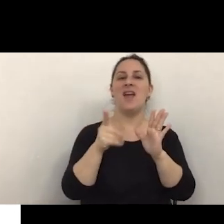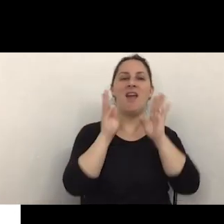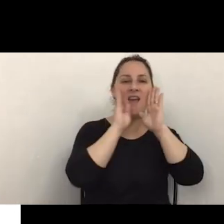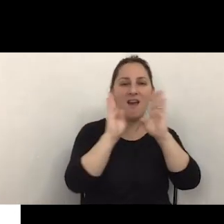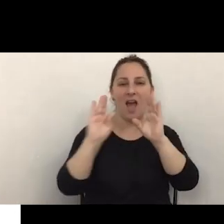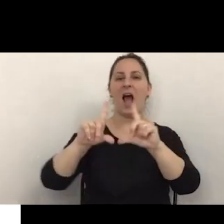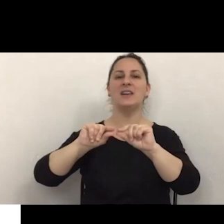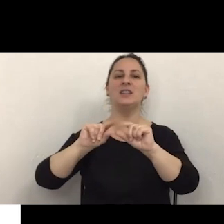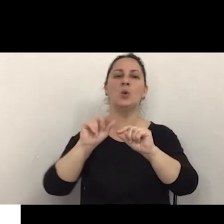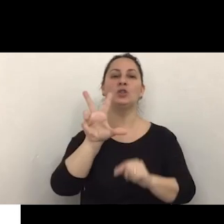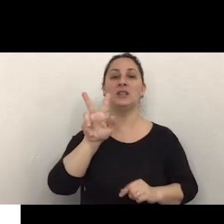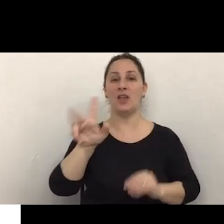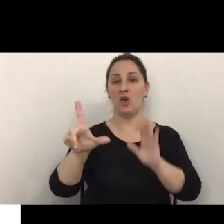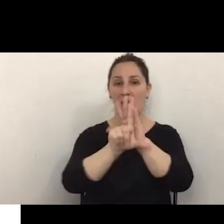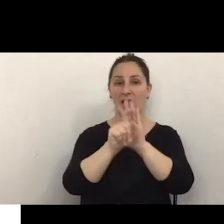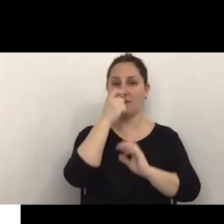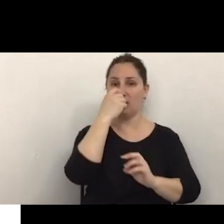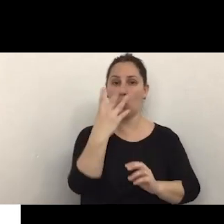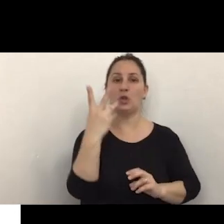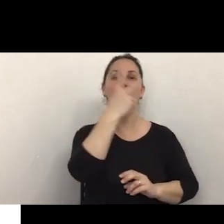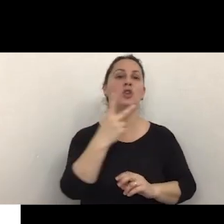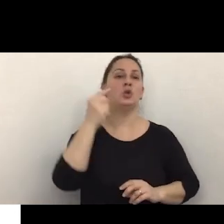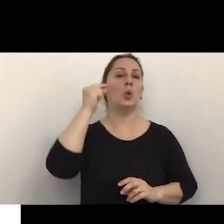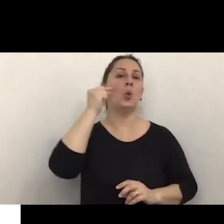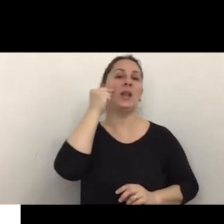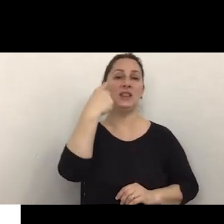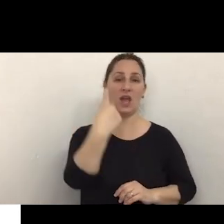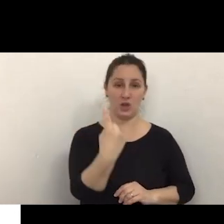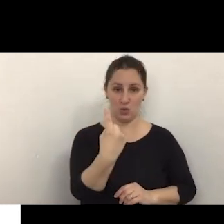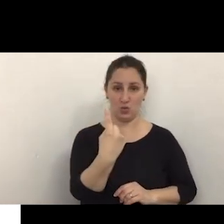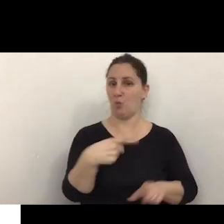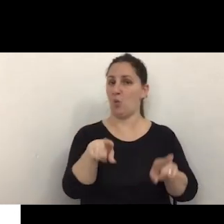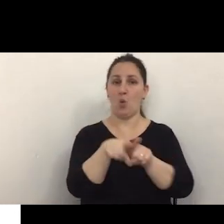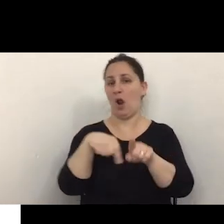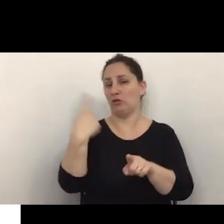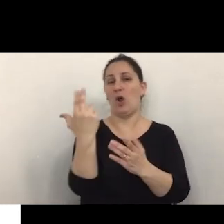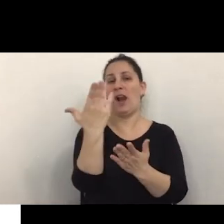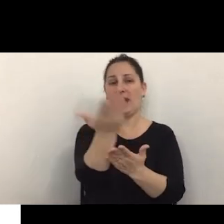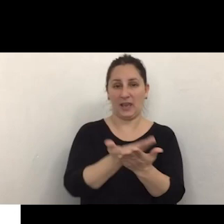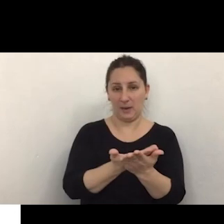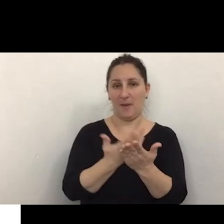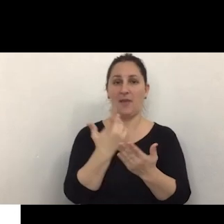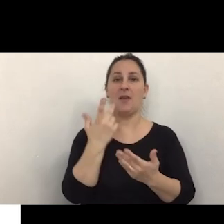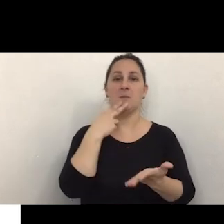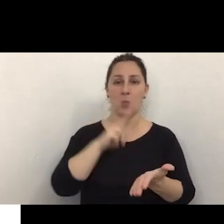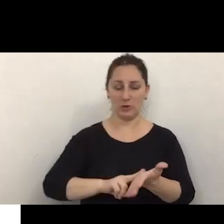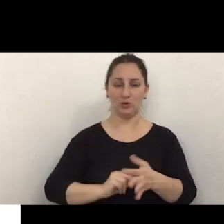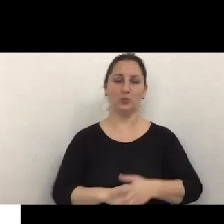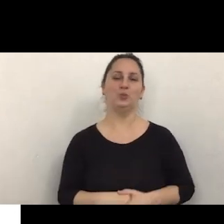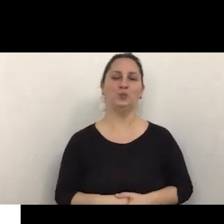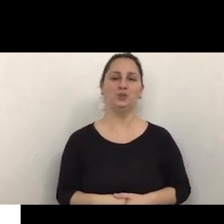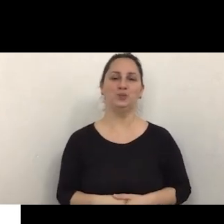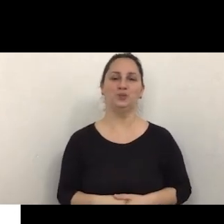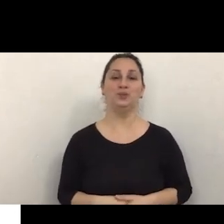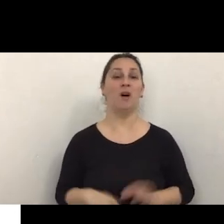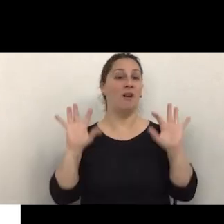artículo 32 de la Ley 24.241, como el resto del régimen previsional. Hasta